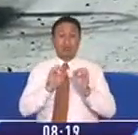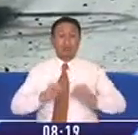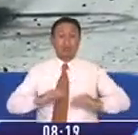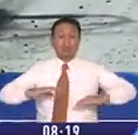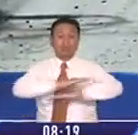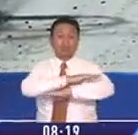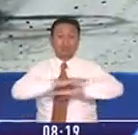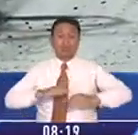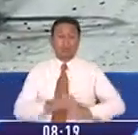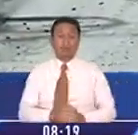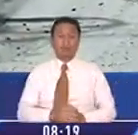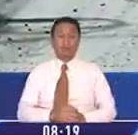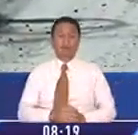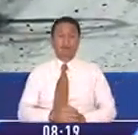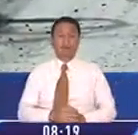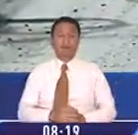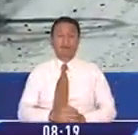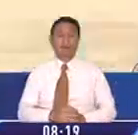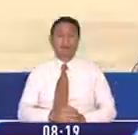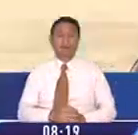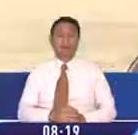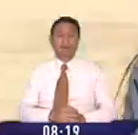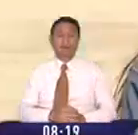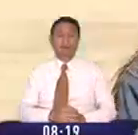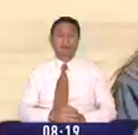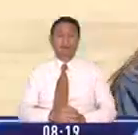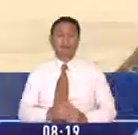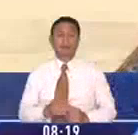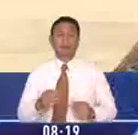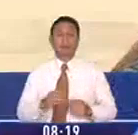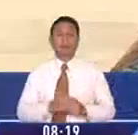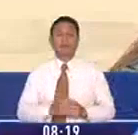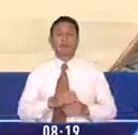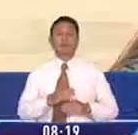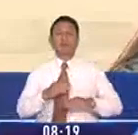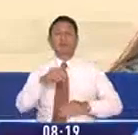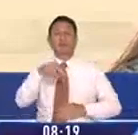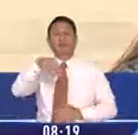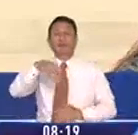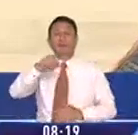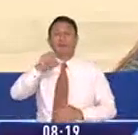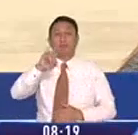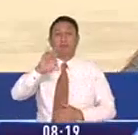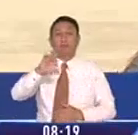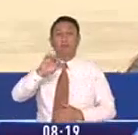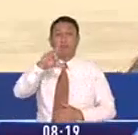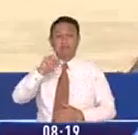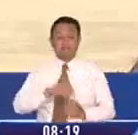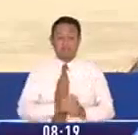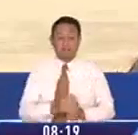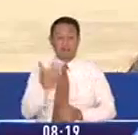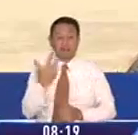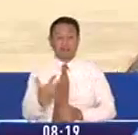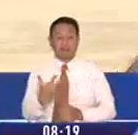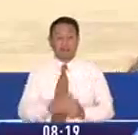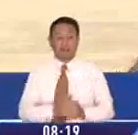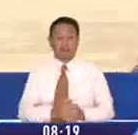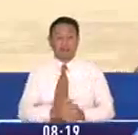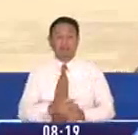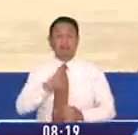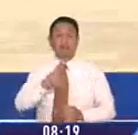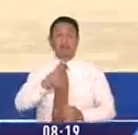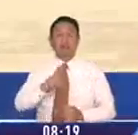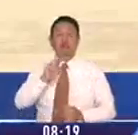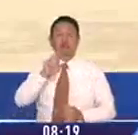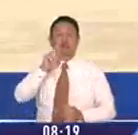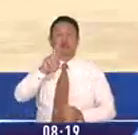rehabilitación vial en los próximos meses. En la Mariscal Sucre tenemos 3 soluciones viales. Una en la zona de Rumiurco, que ustedes deben